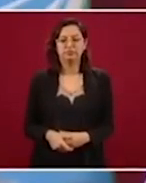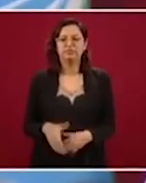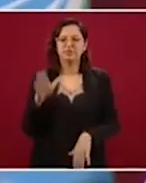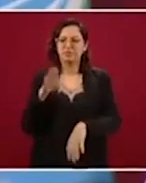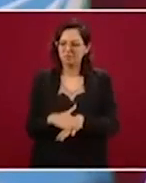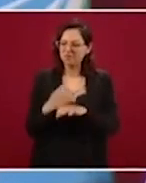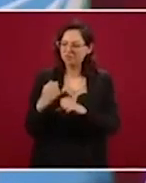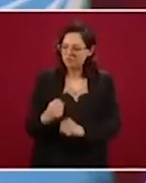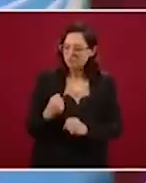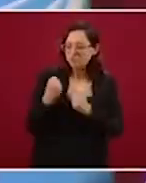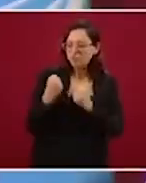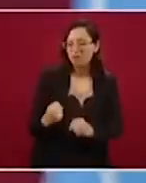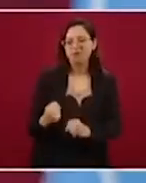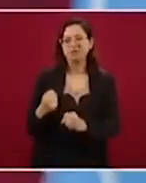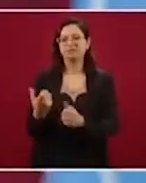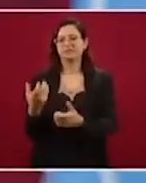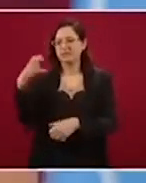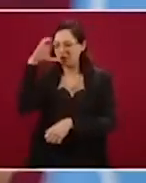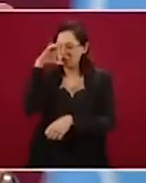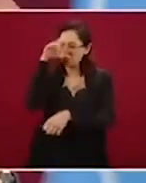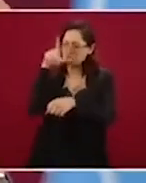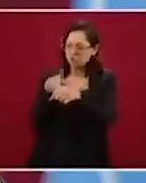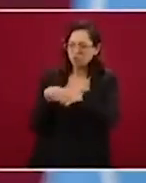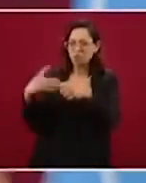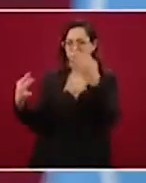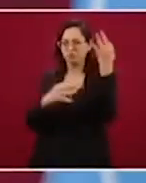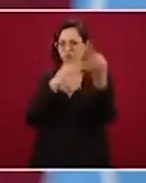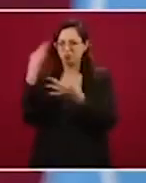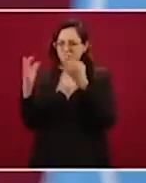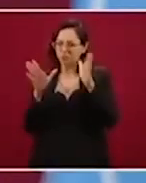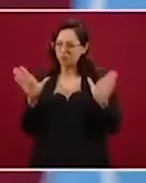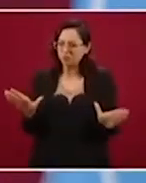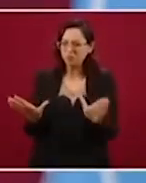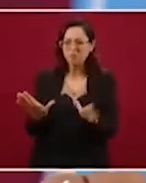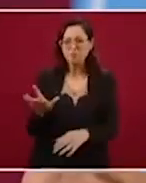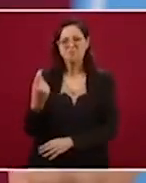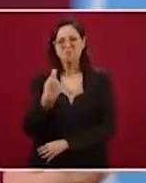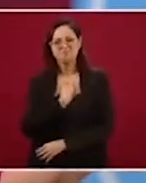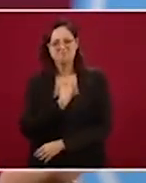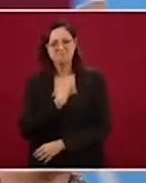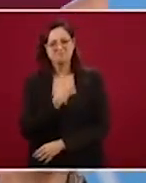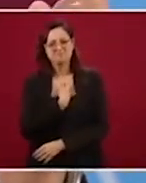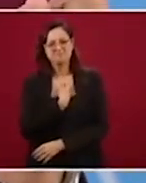reforzar las culturas, nuestra identidad,